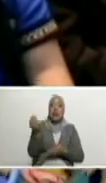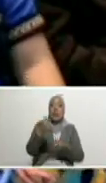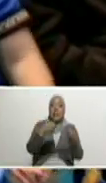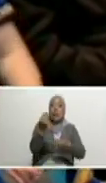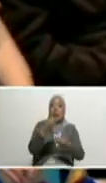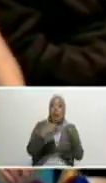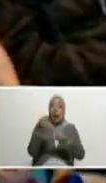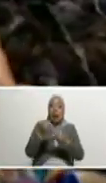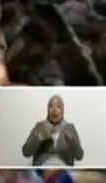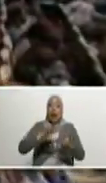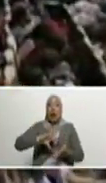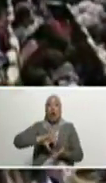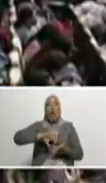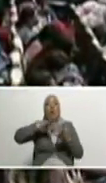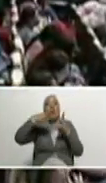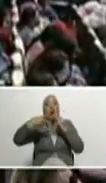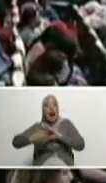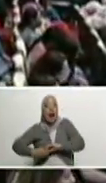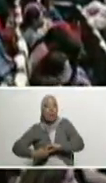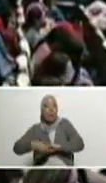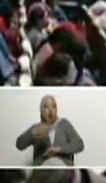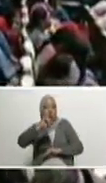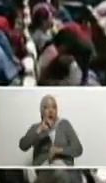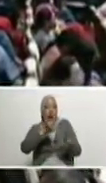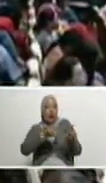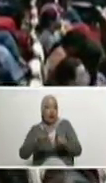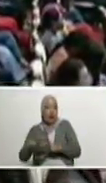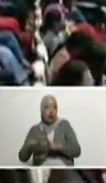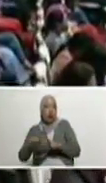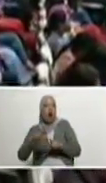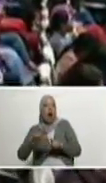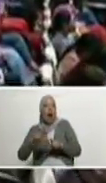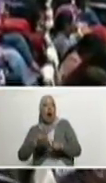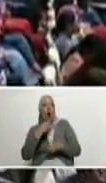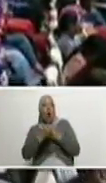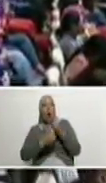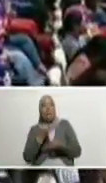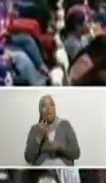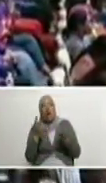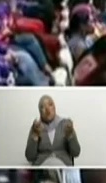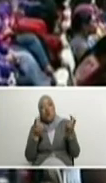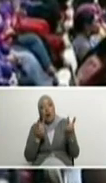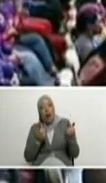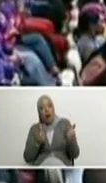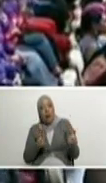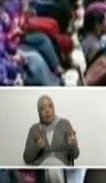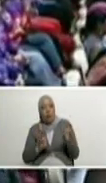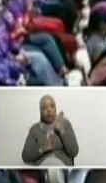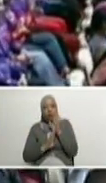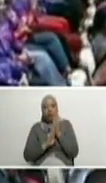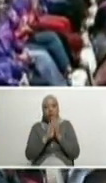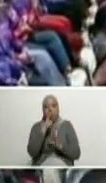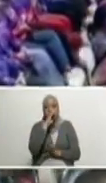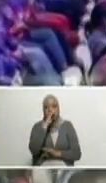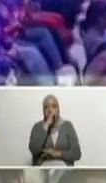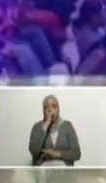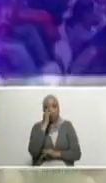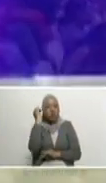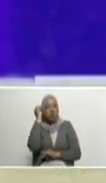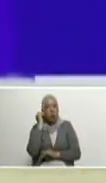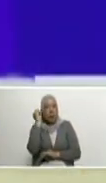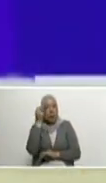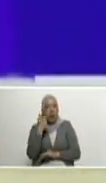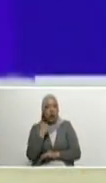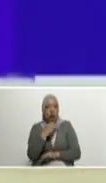Un reformateo de lo que existe y una creación de lo nuevo. Yo estuve pensando que como